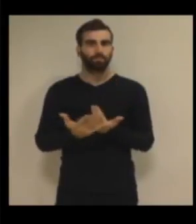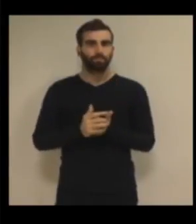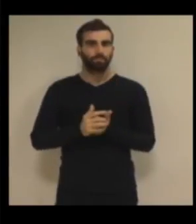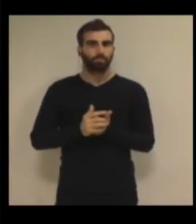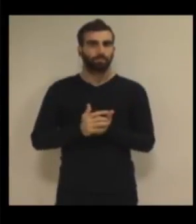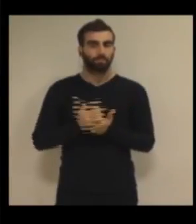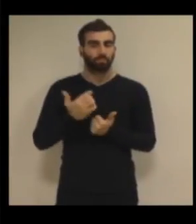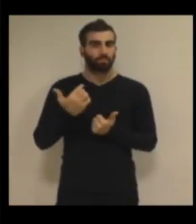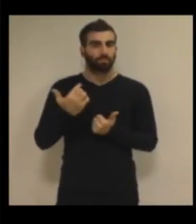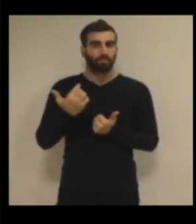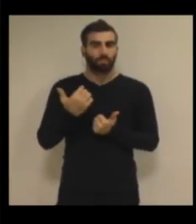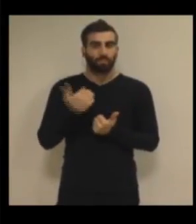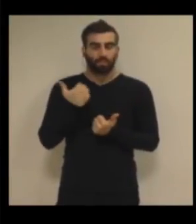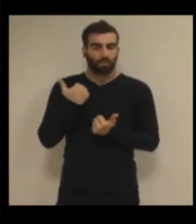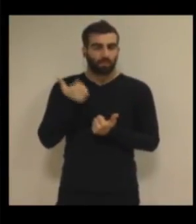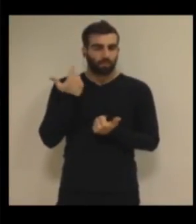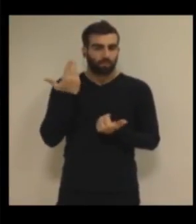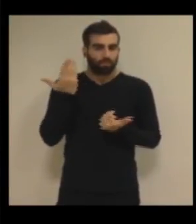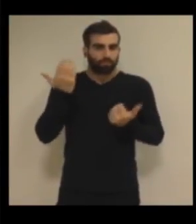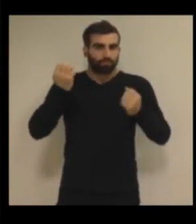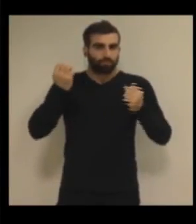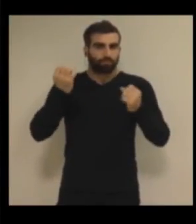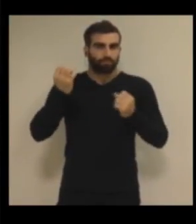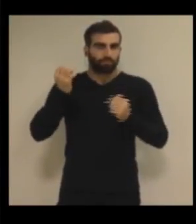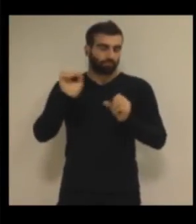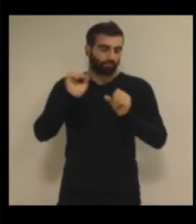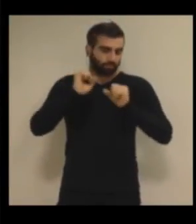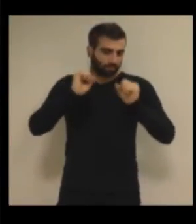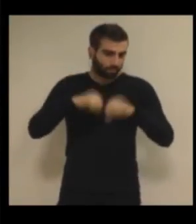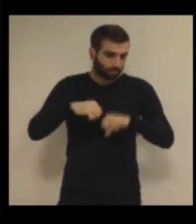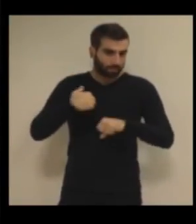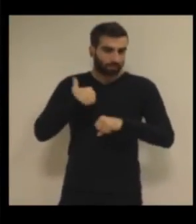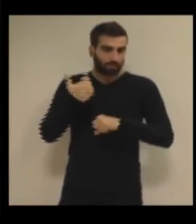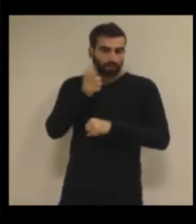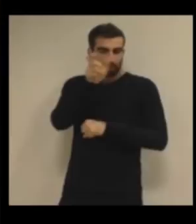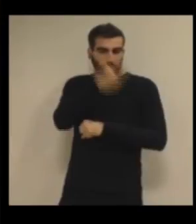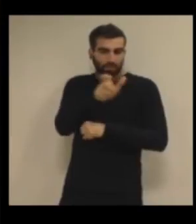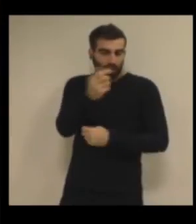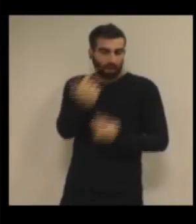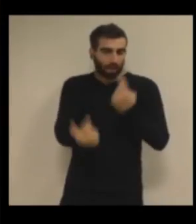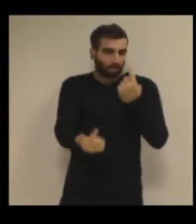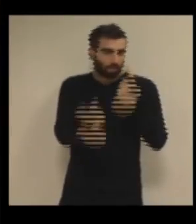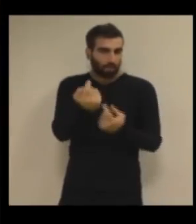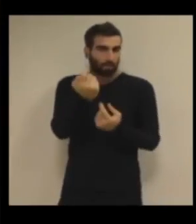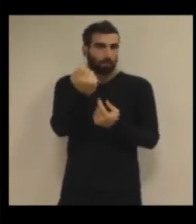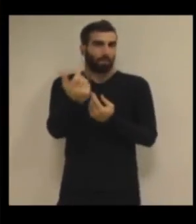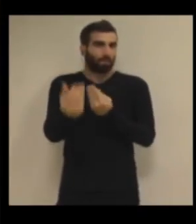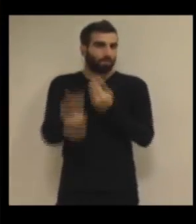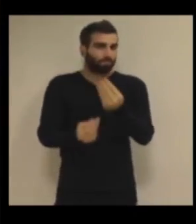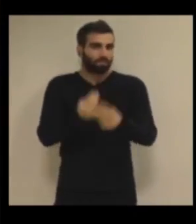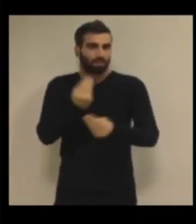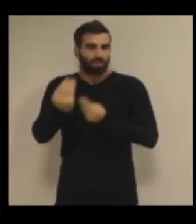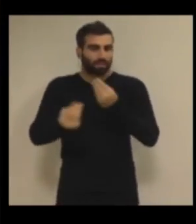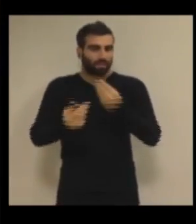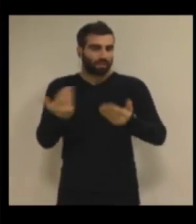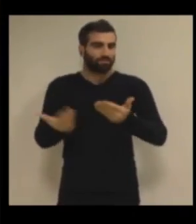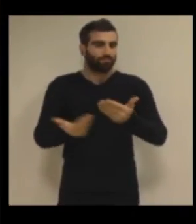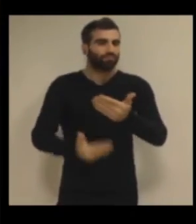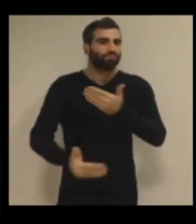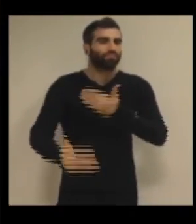me estoy conformando con que solo unos pocos, al menos unos pocos, lo sigan utilizando al cabo de mucho tiempo,